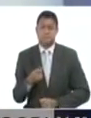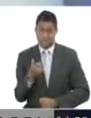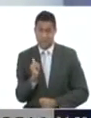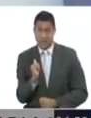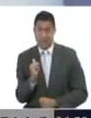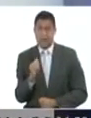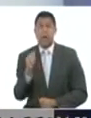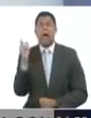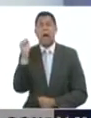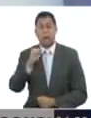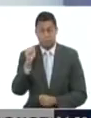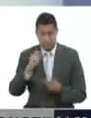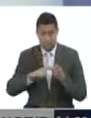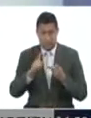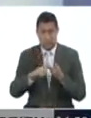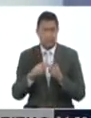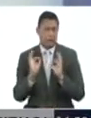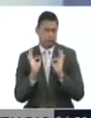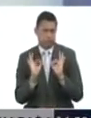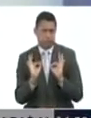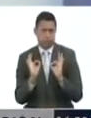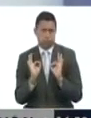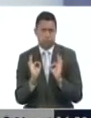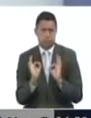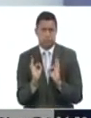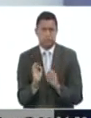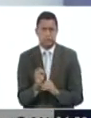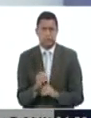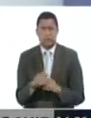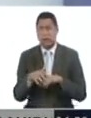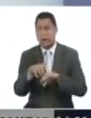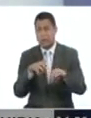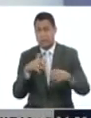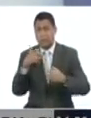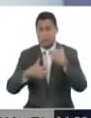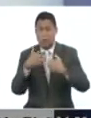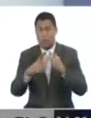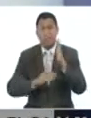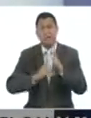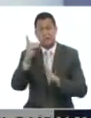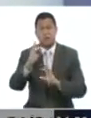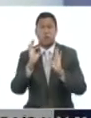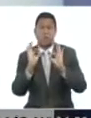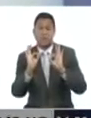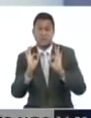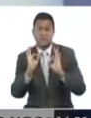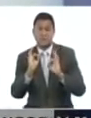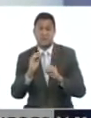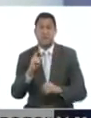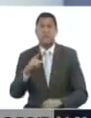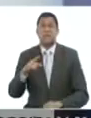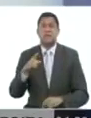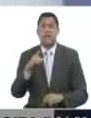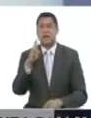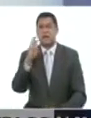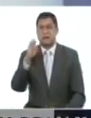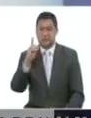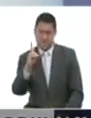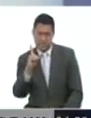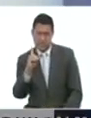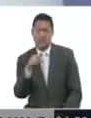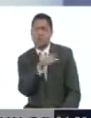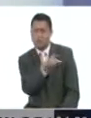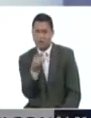el Asperger, el autismo clásico, el trastorno generalizado del desarrollo no especificado y el síndrome de Rett, que era como